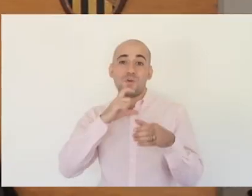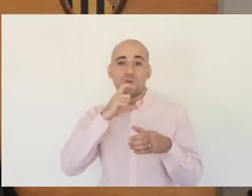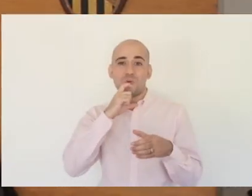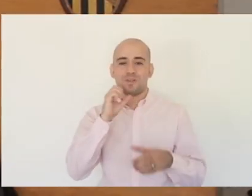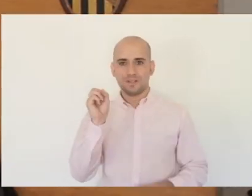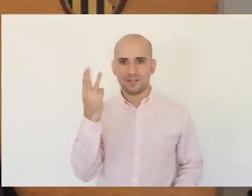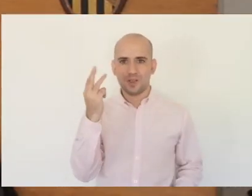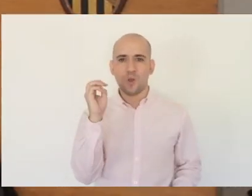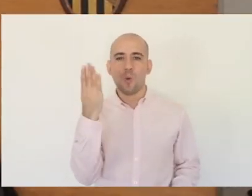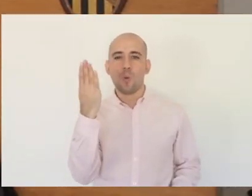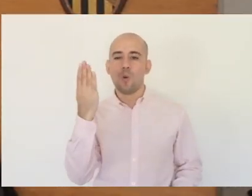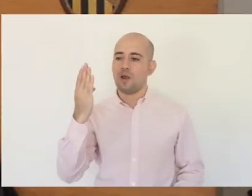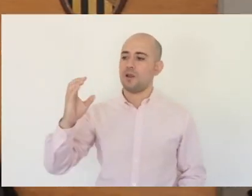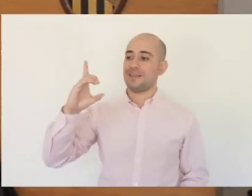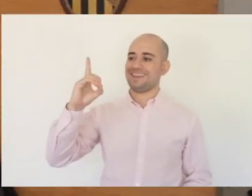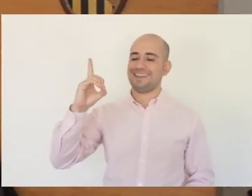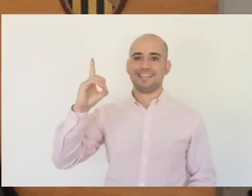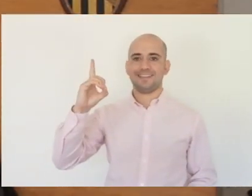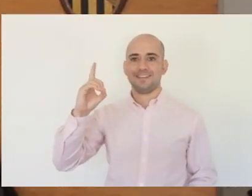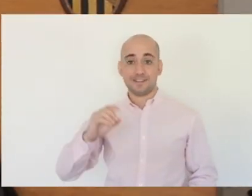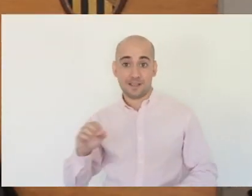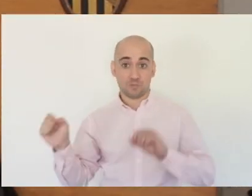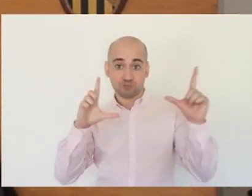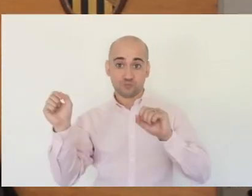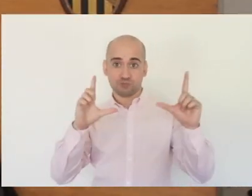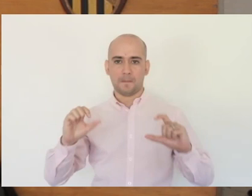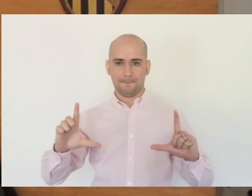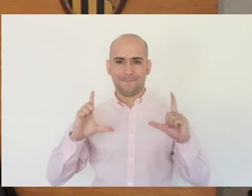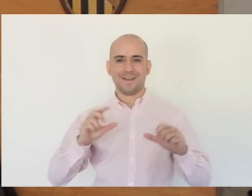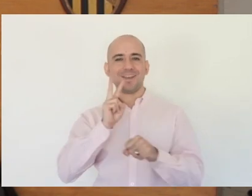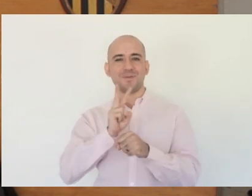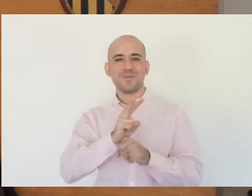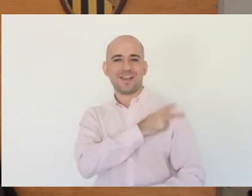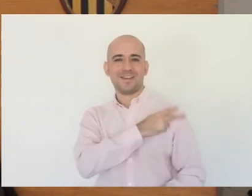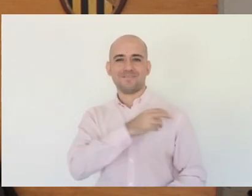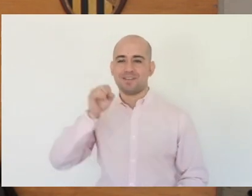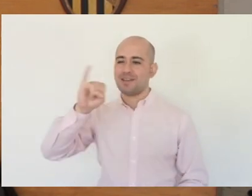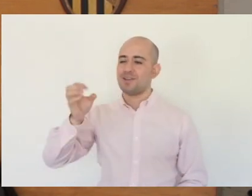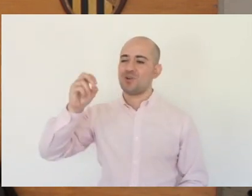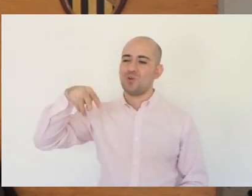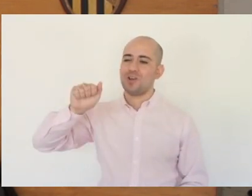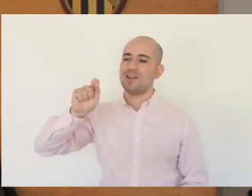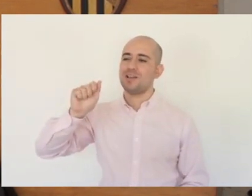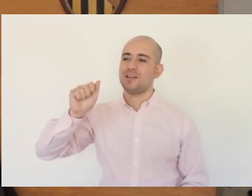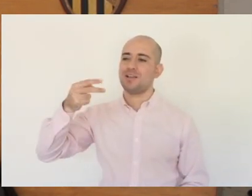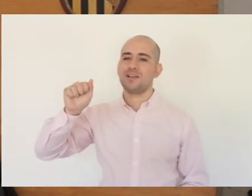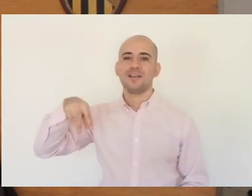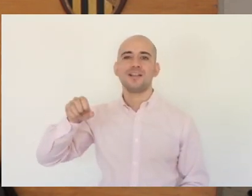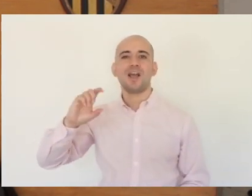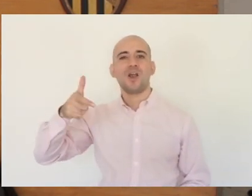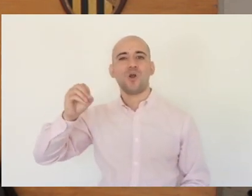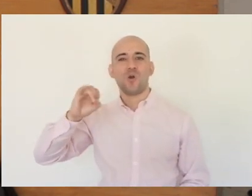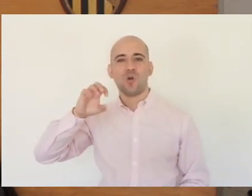Recibe su licencia los alumnos y alumnas del segundo ciclo D, liderado por su profesor jefe, señor Jonathan